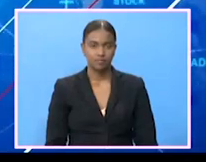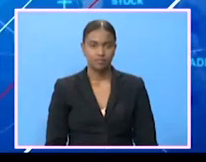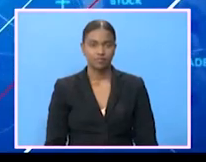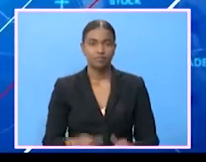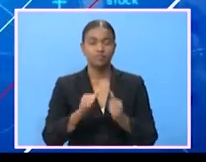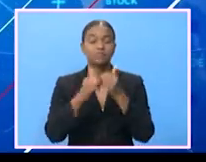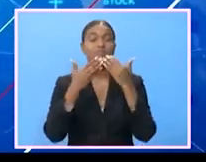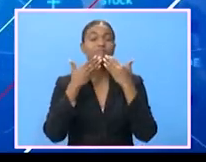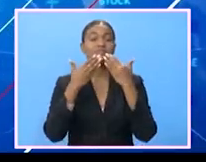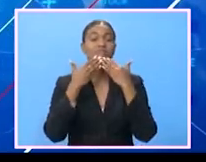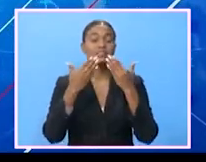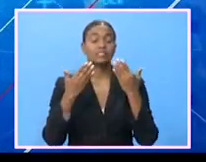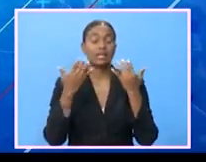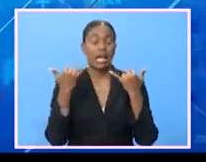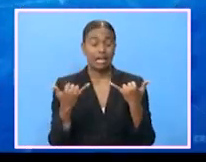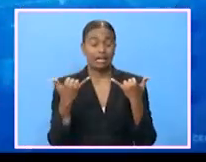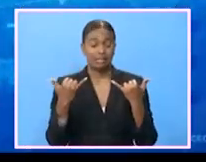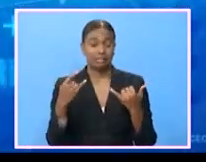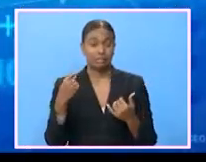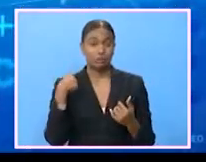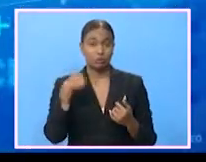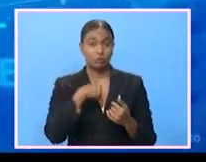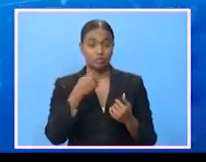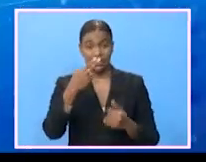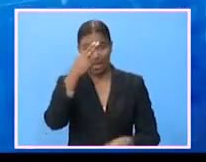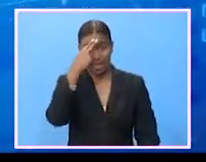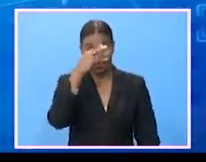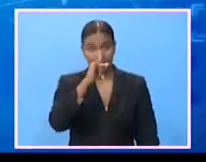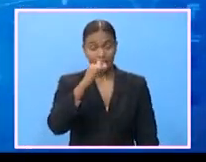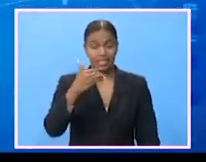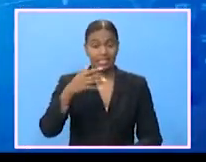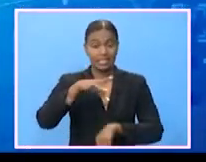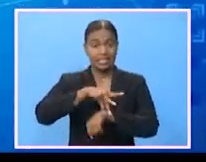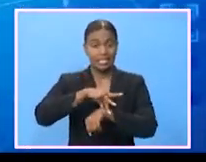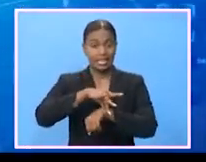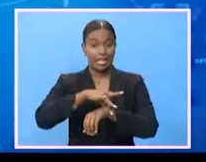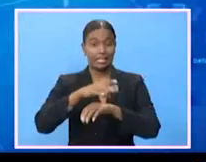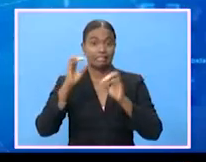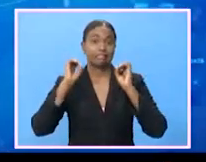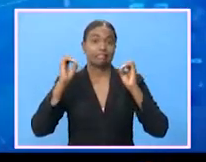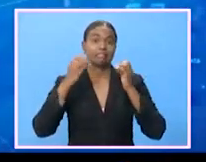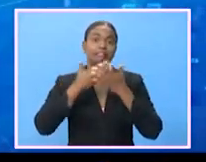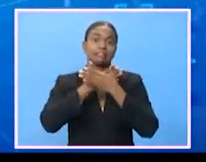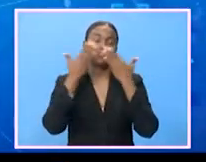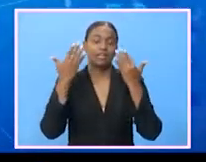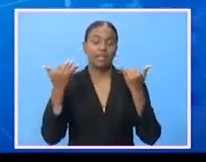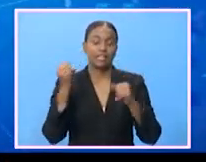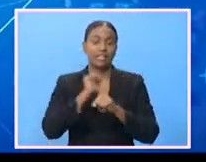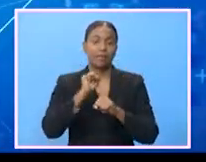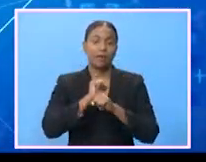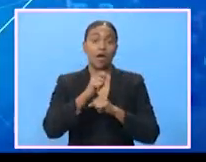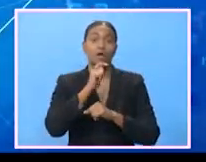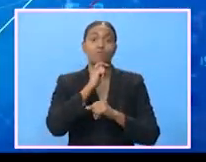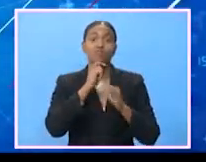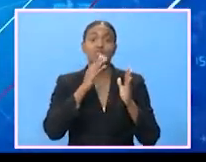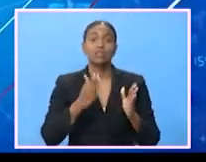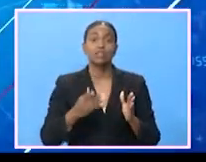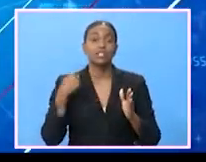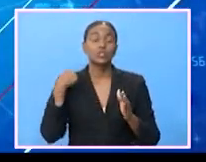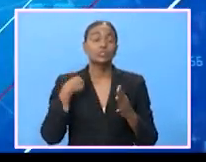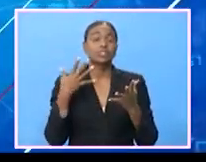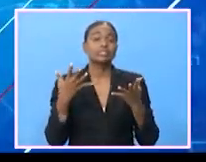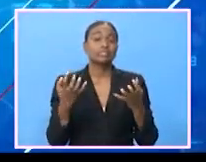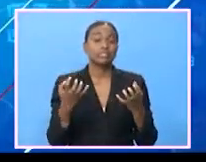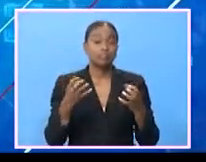Muchísimas gracias, Rafaelina. Bueno, efectivamente, pues Haití, tierra de nadie. Acá nos encuentra un trabajo periodístico que intentaremos